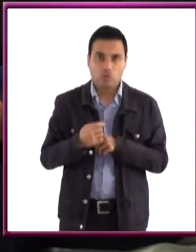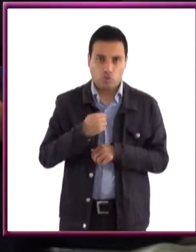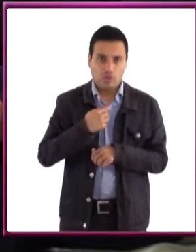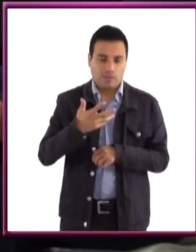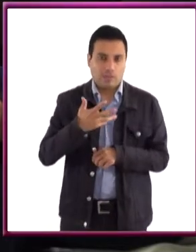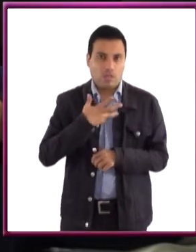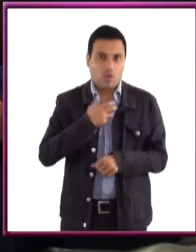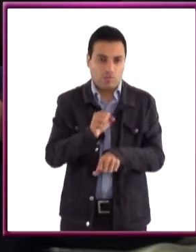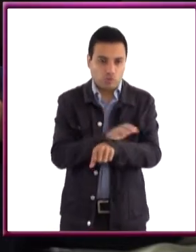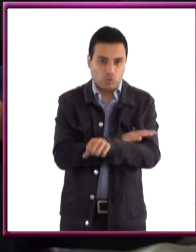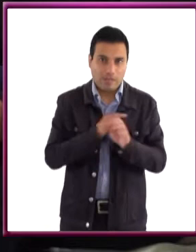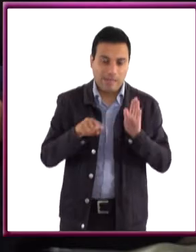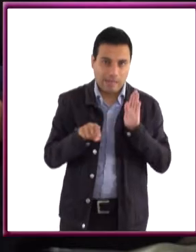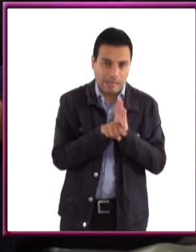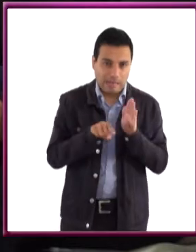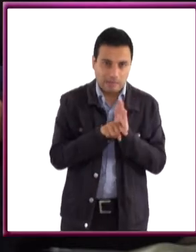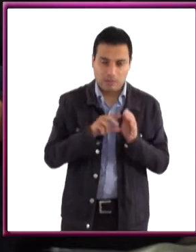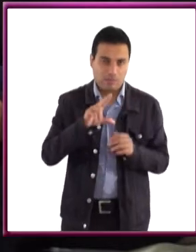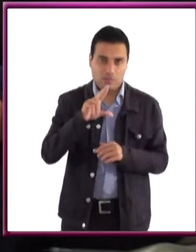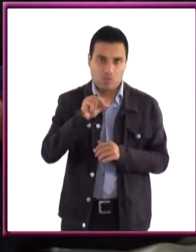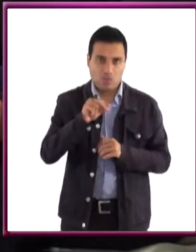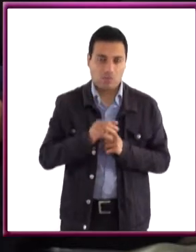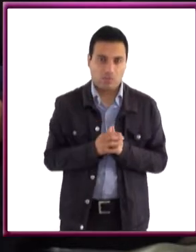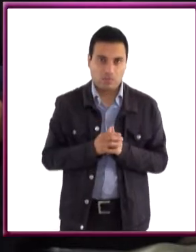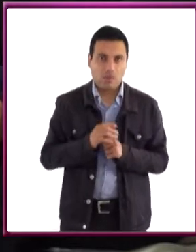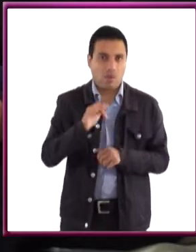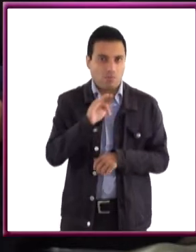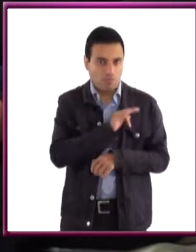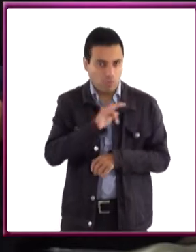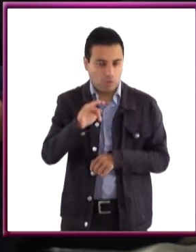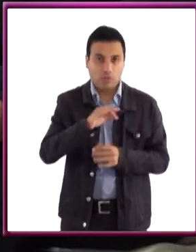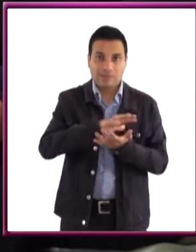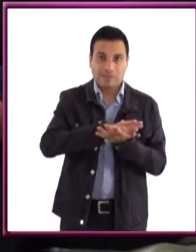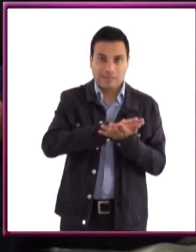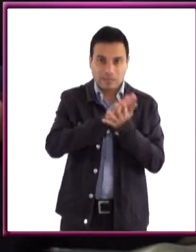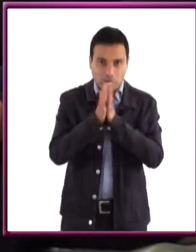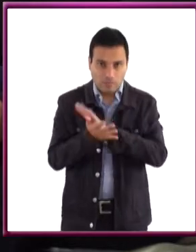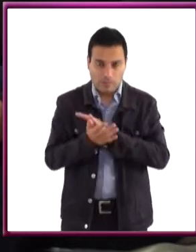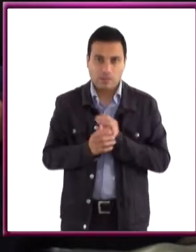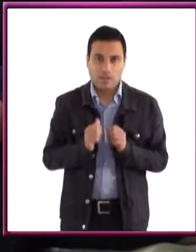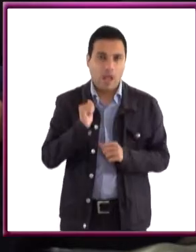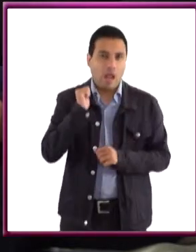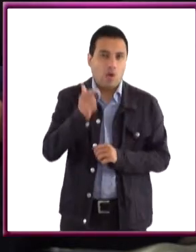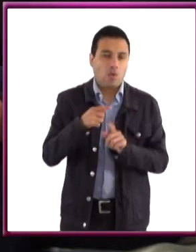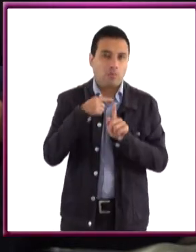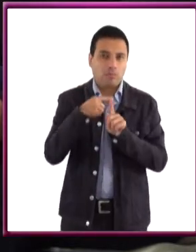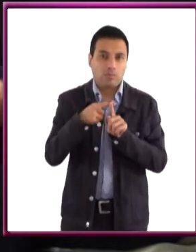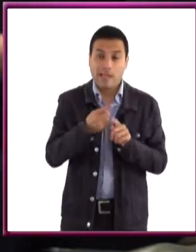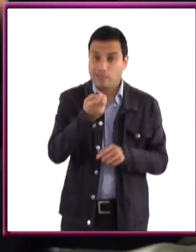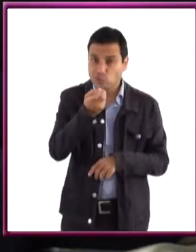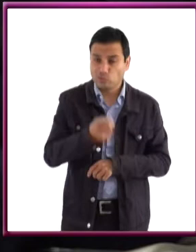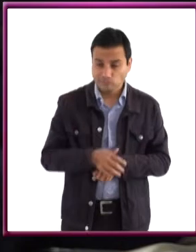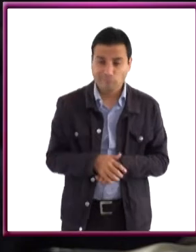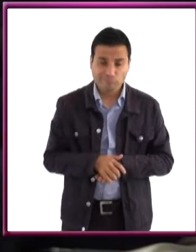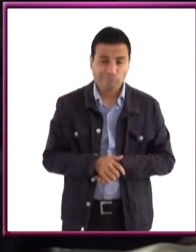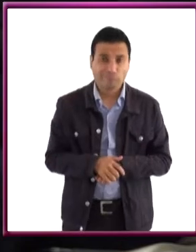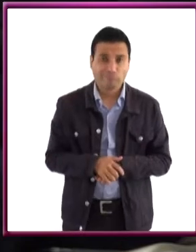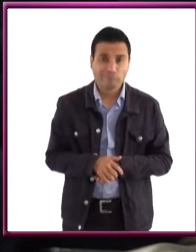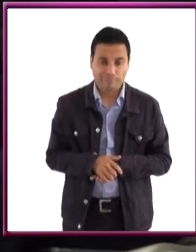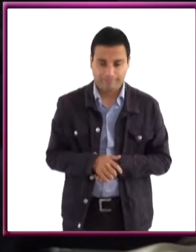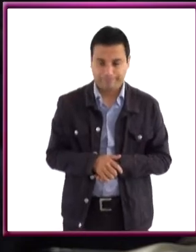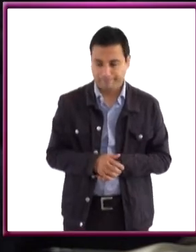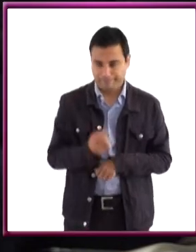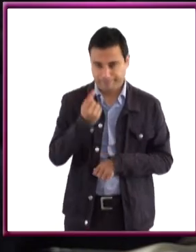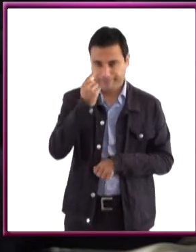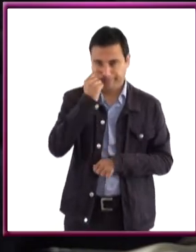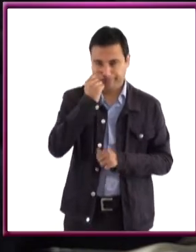es negativa y a lo mejor esa emoción la transformo en otra cosa que no sea dañino para el cuerpo, ¿no? Justamente, una